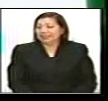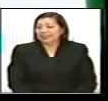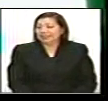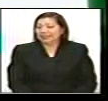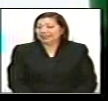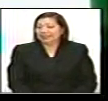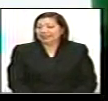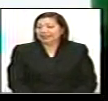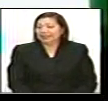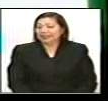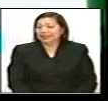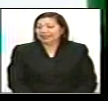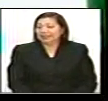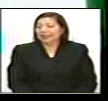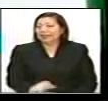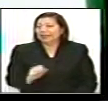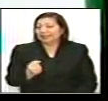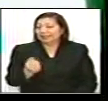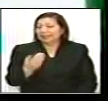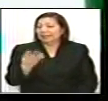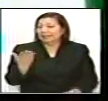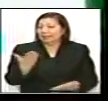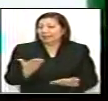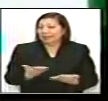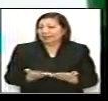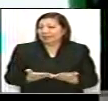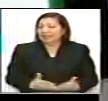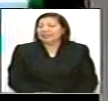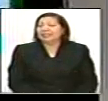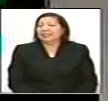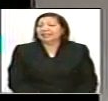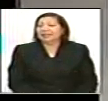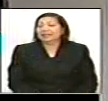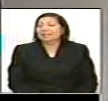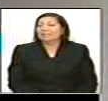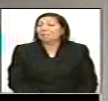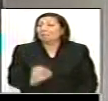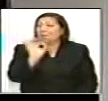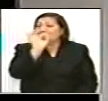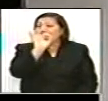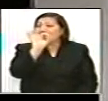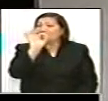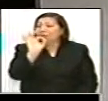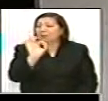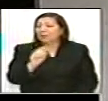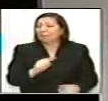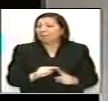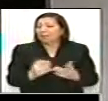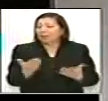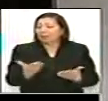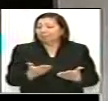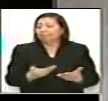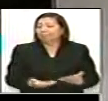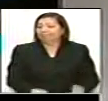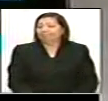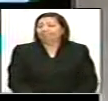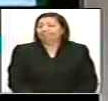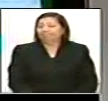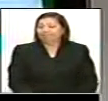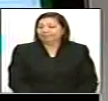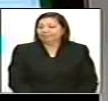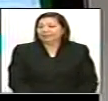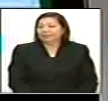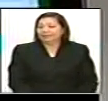moderado, sí, y así nos estuviera dando en los 10 puntos, pero está paralizado.